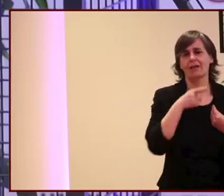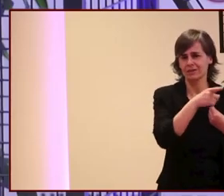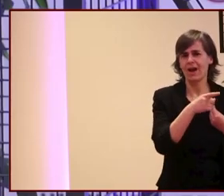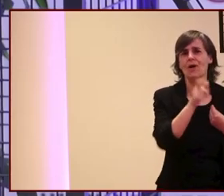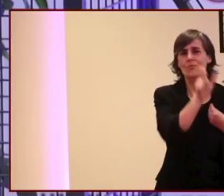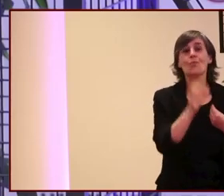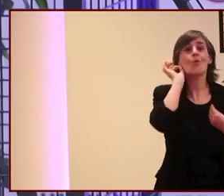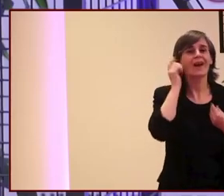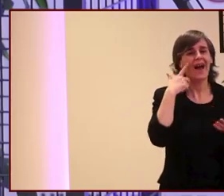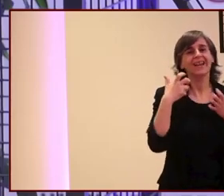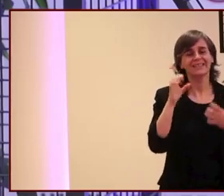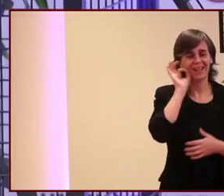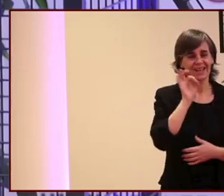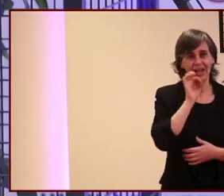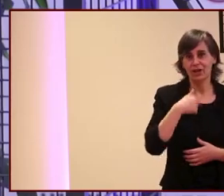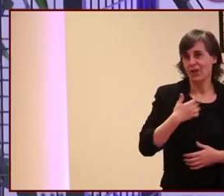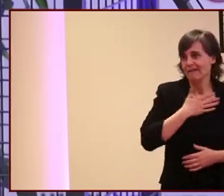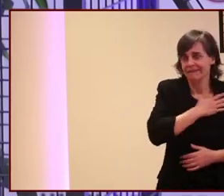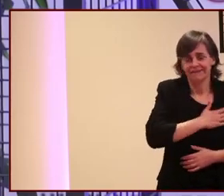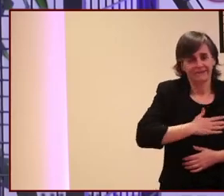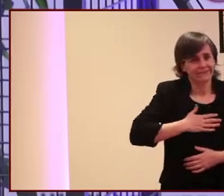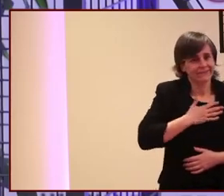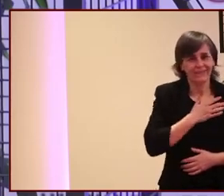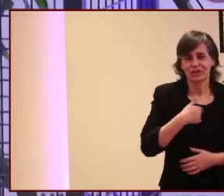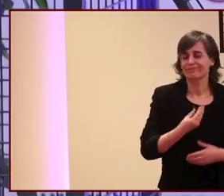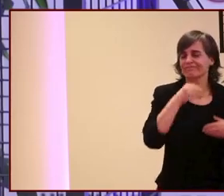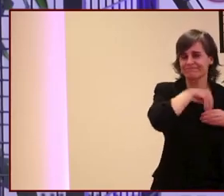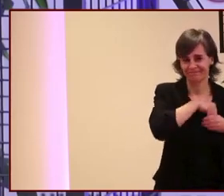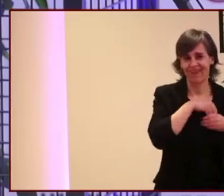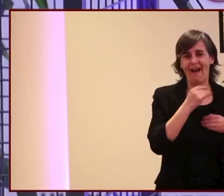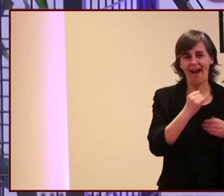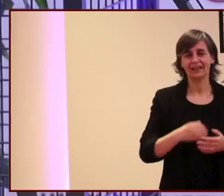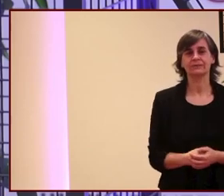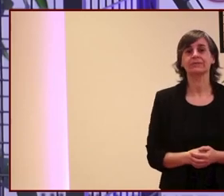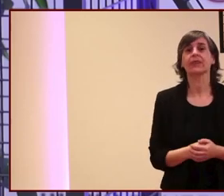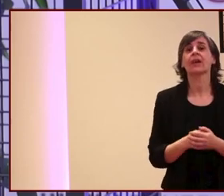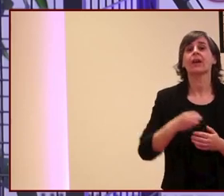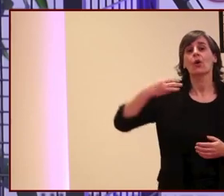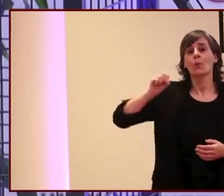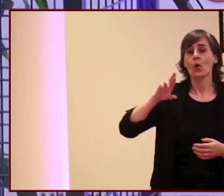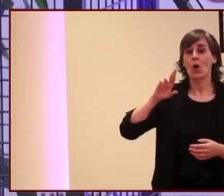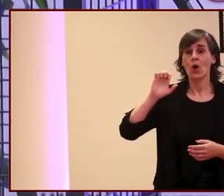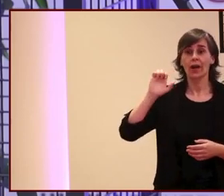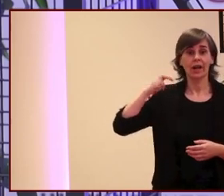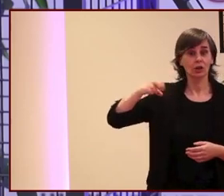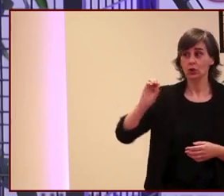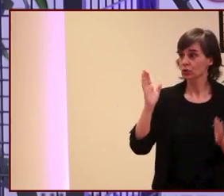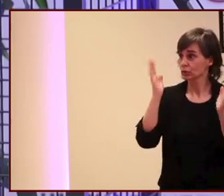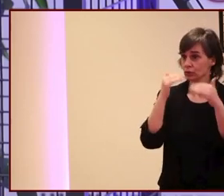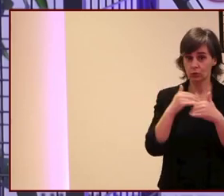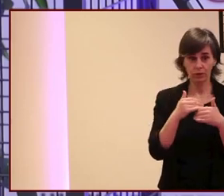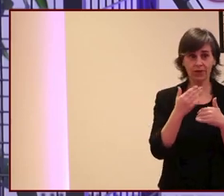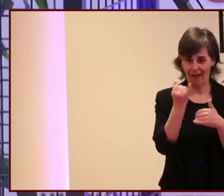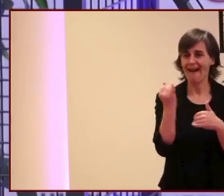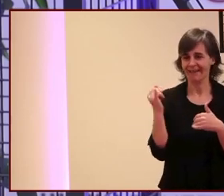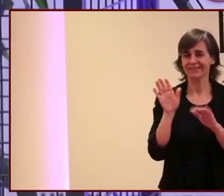me encantaron y los llevo en mi corazón allariz moreno que no sé si está por aquí no